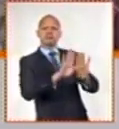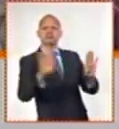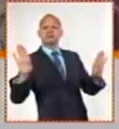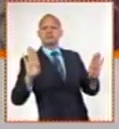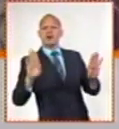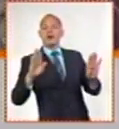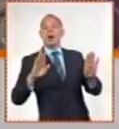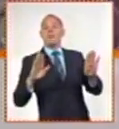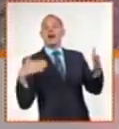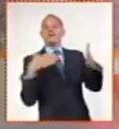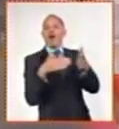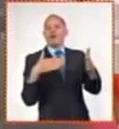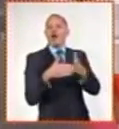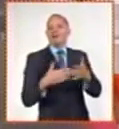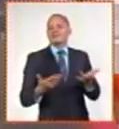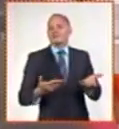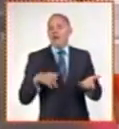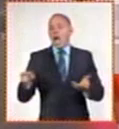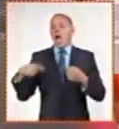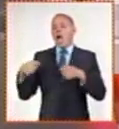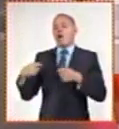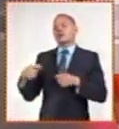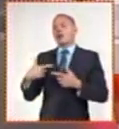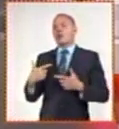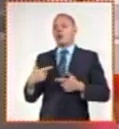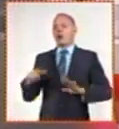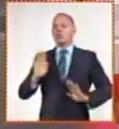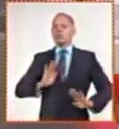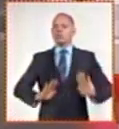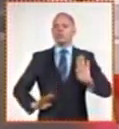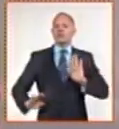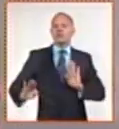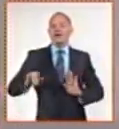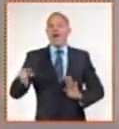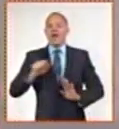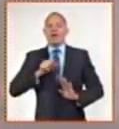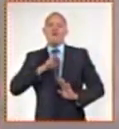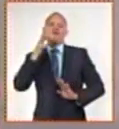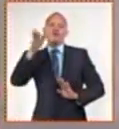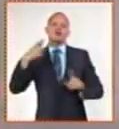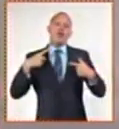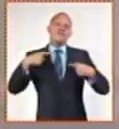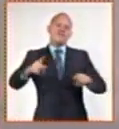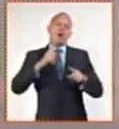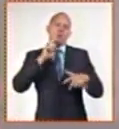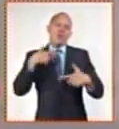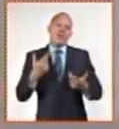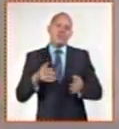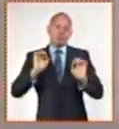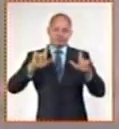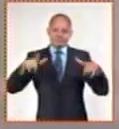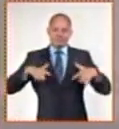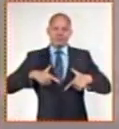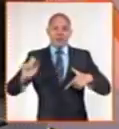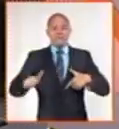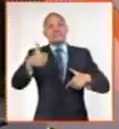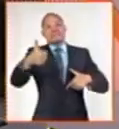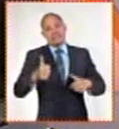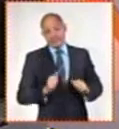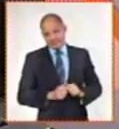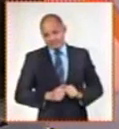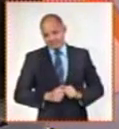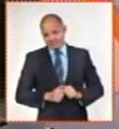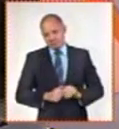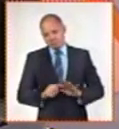que presentar, y él tiene esa aspiración de ser presidente del país. Ahora, ¿tiene algo